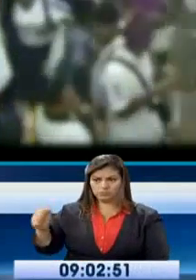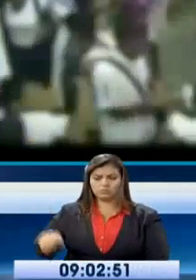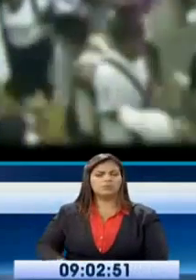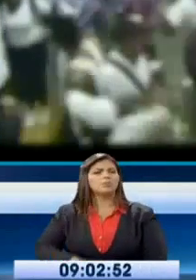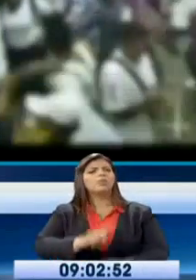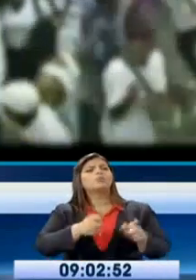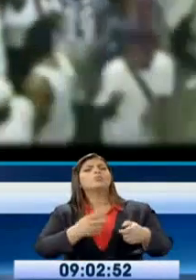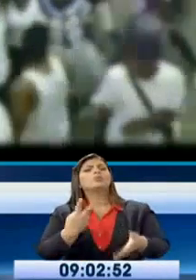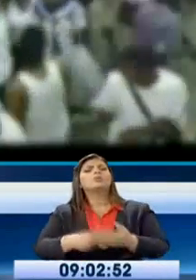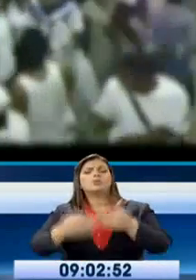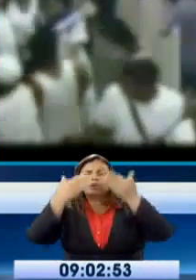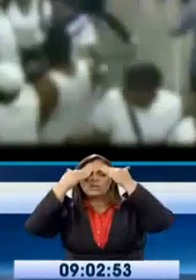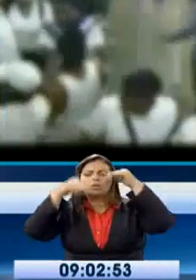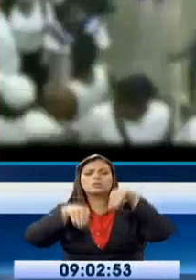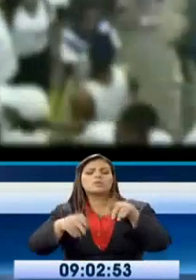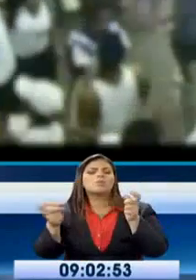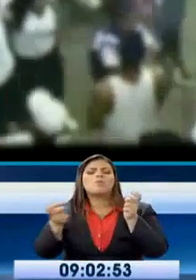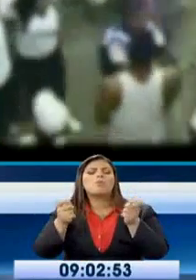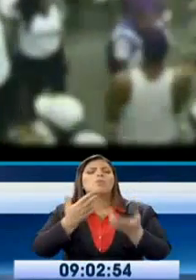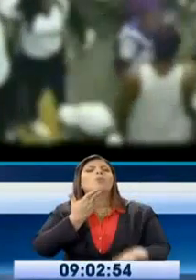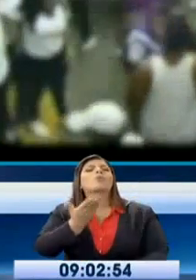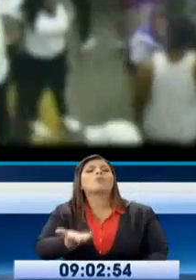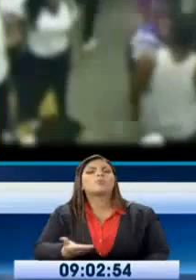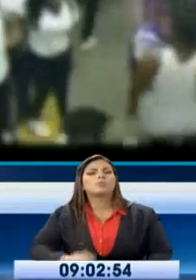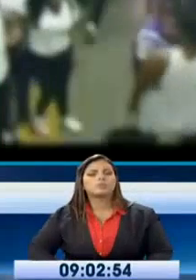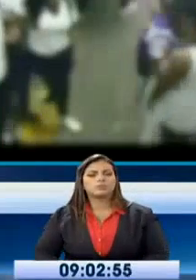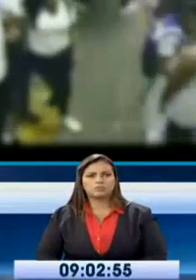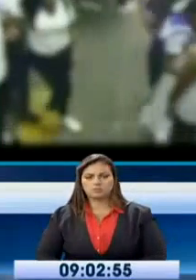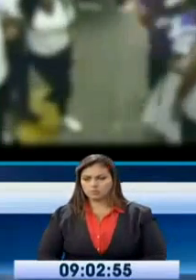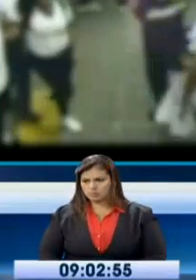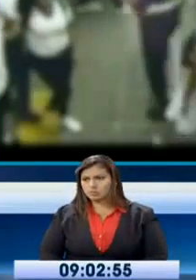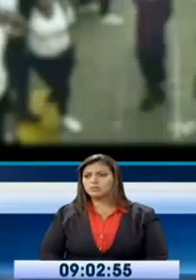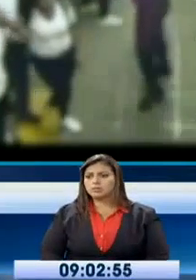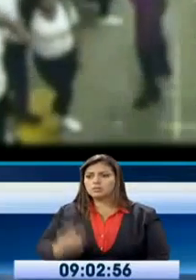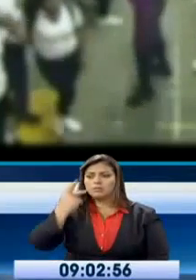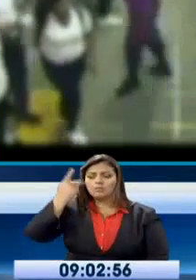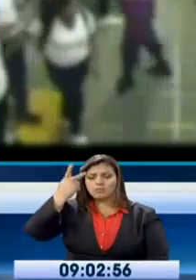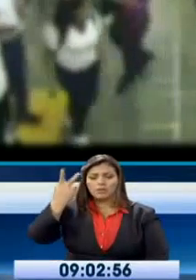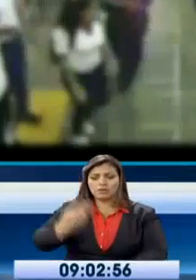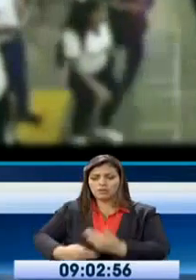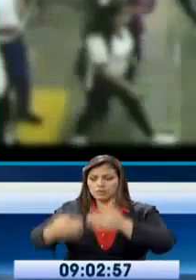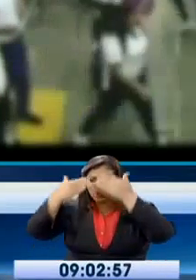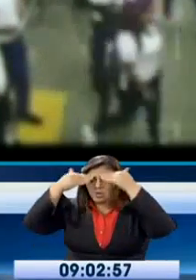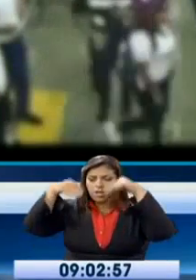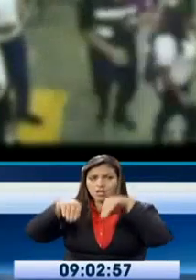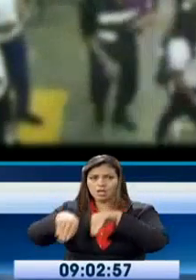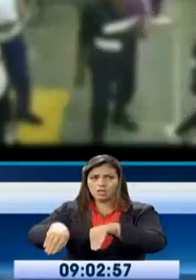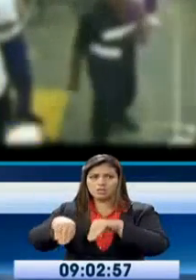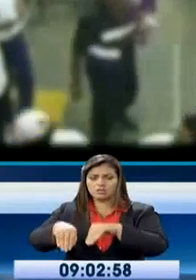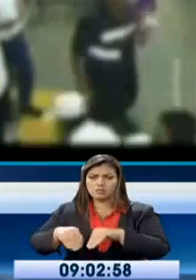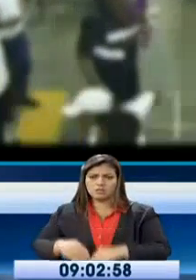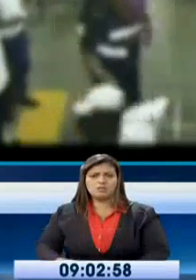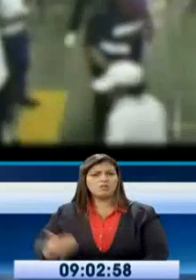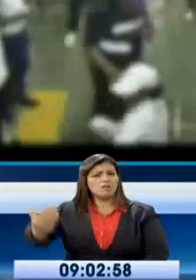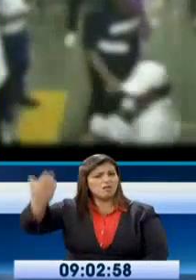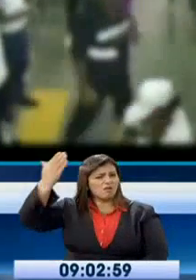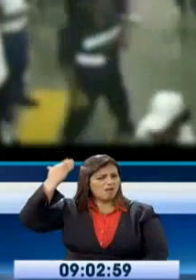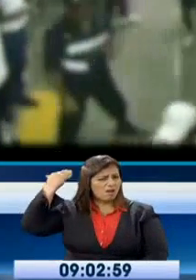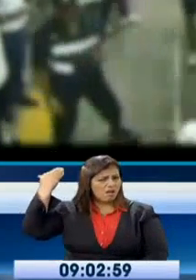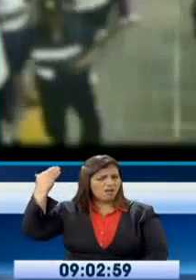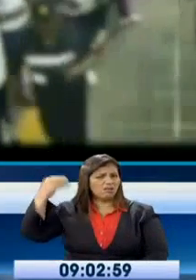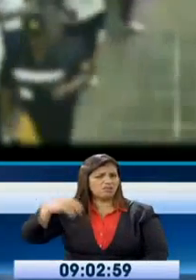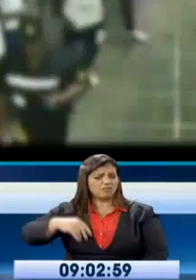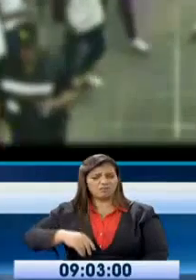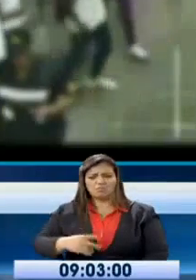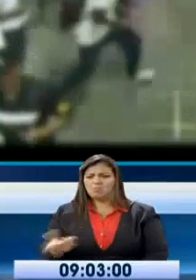Principalmente un control de los padres, ¿no?, hacia ellos, y enseñarles buenos modales, porque en mis tiempos no había esa violencia. Si usted se entera que